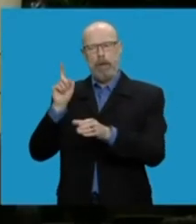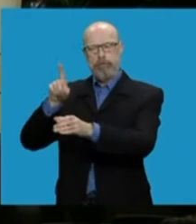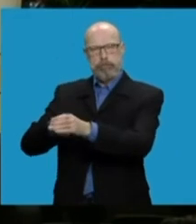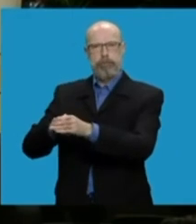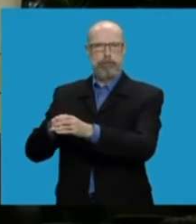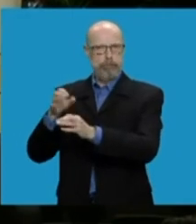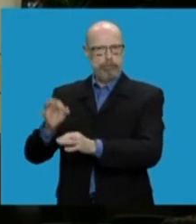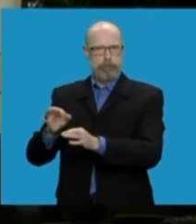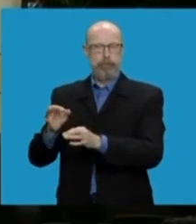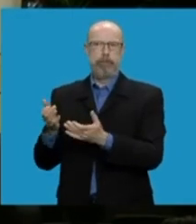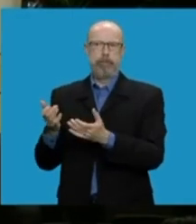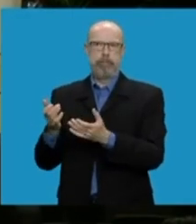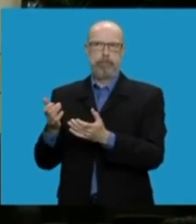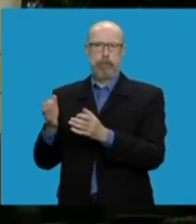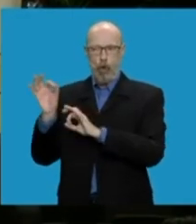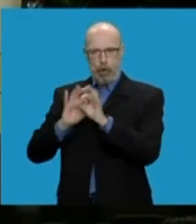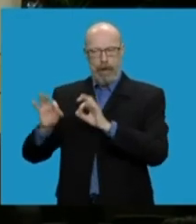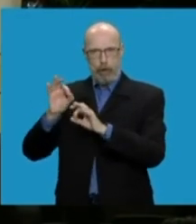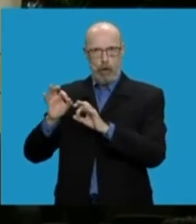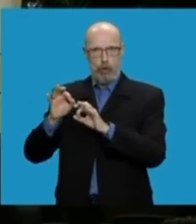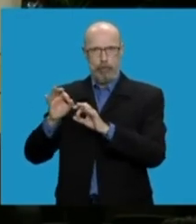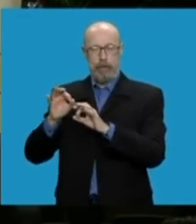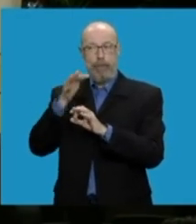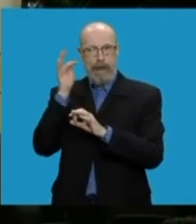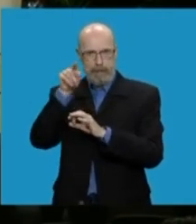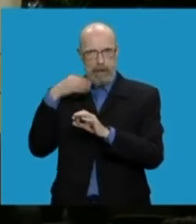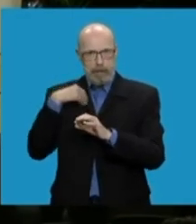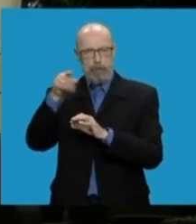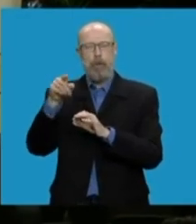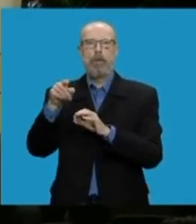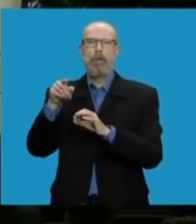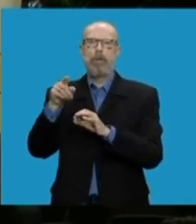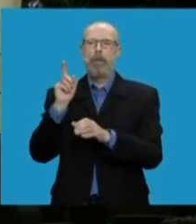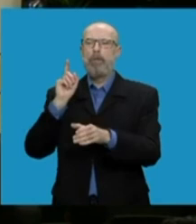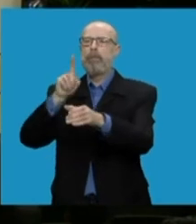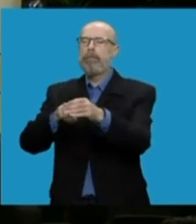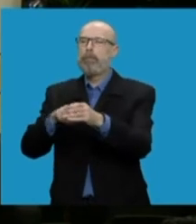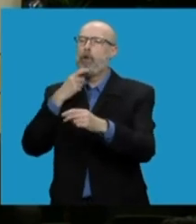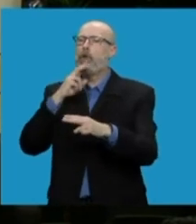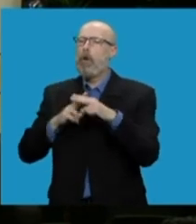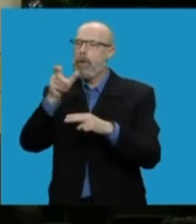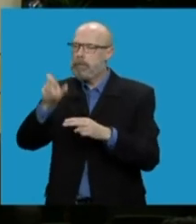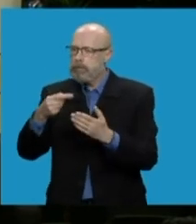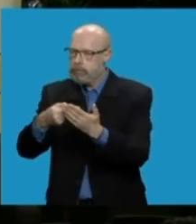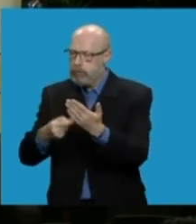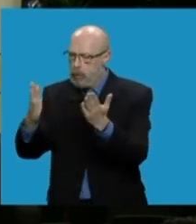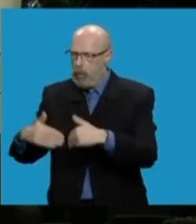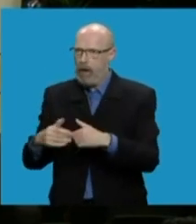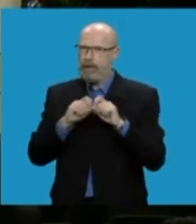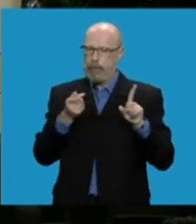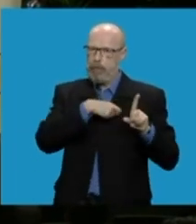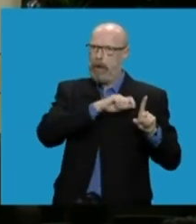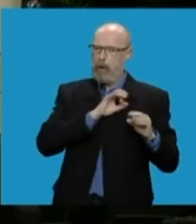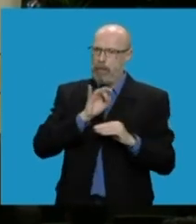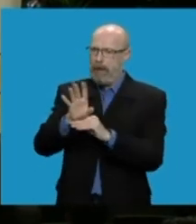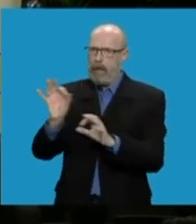en la organización del Tour de Francia, me dijeron que no estaba inscrito, que Televisión Española no había